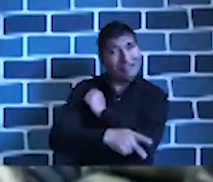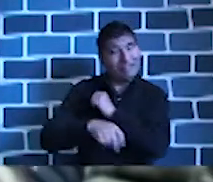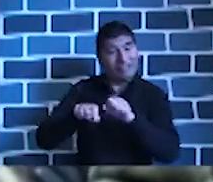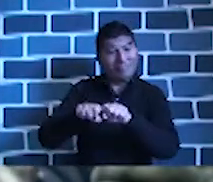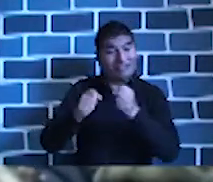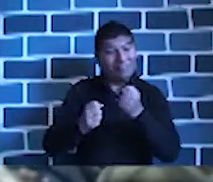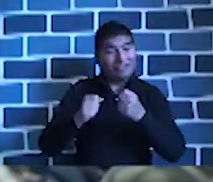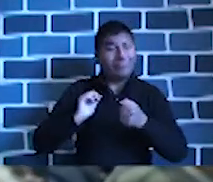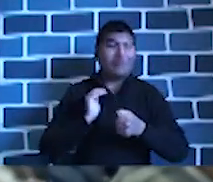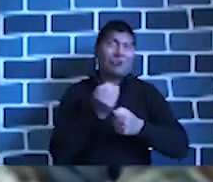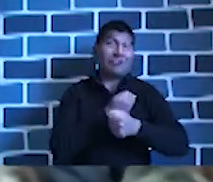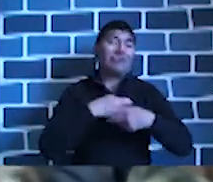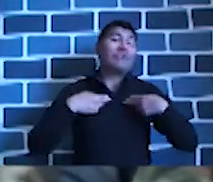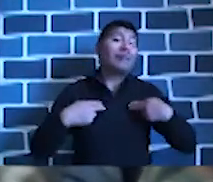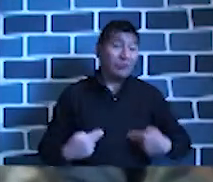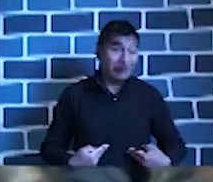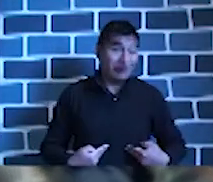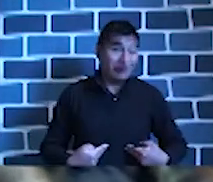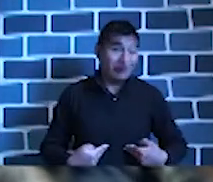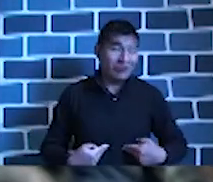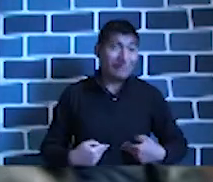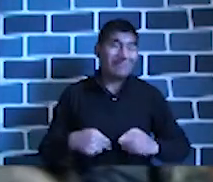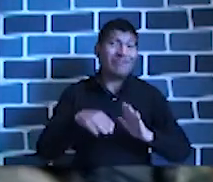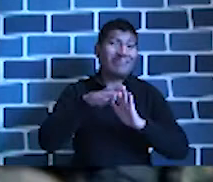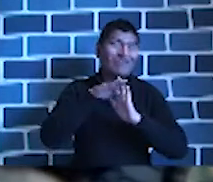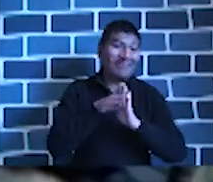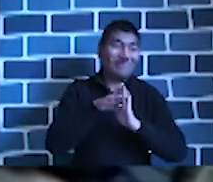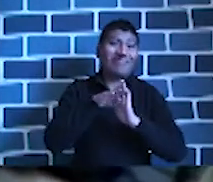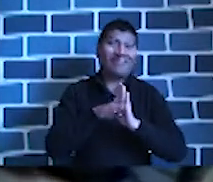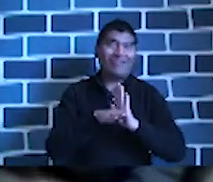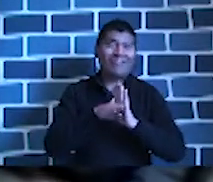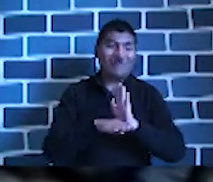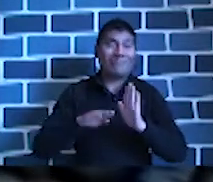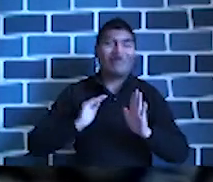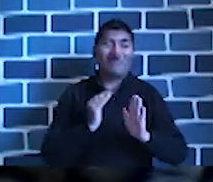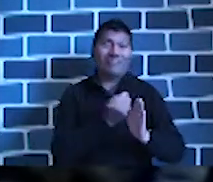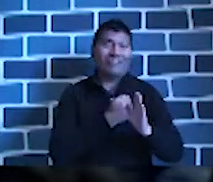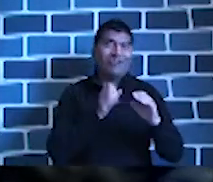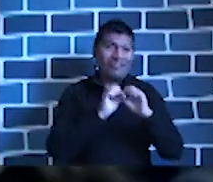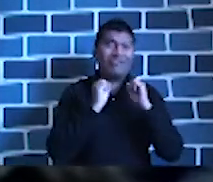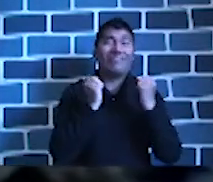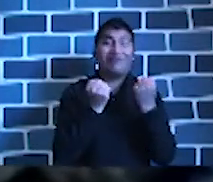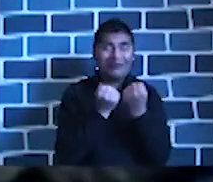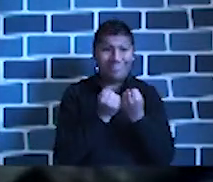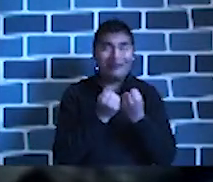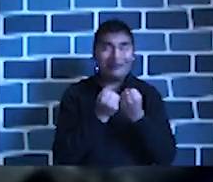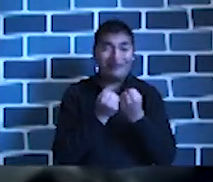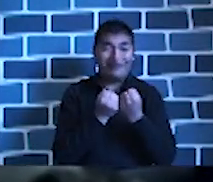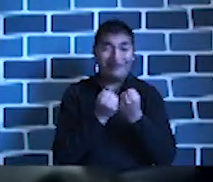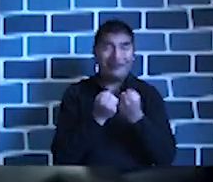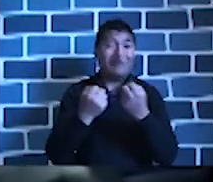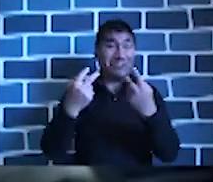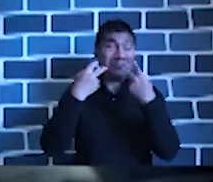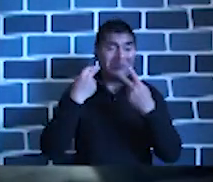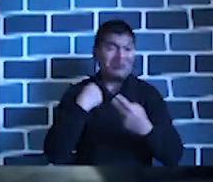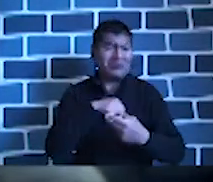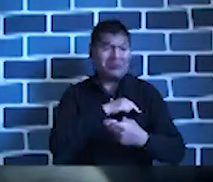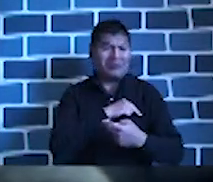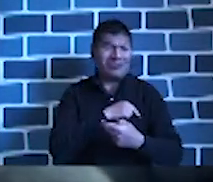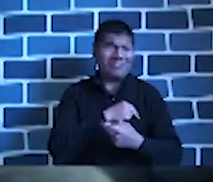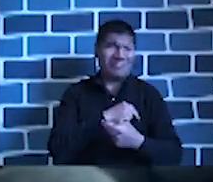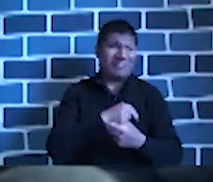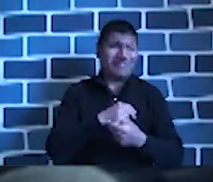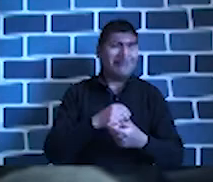deshumaniza y hace más decadente nuestra sociedad, porque vence en nosotros el egoísmo